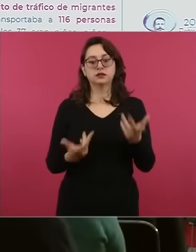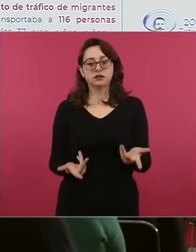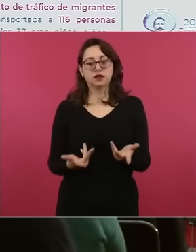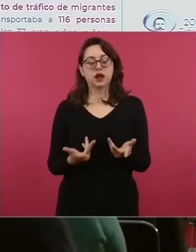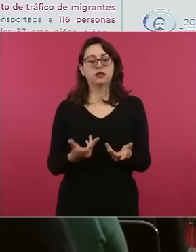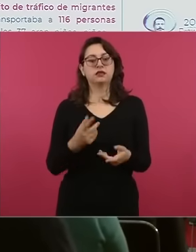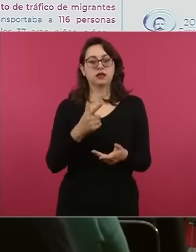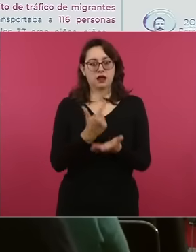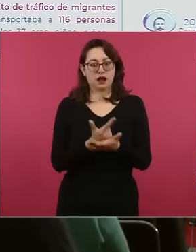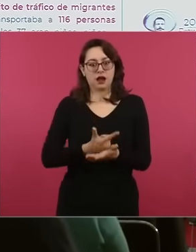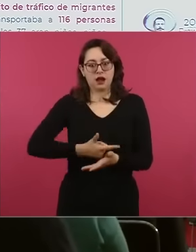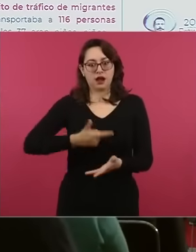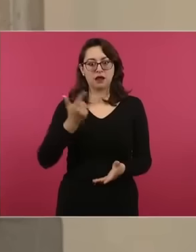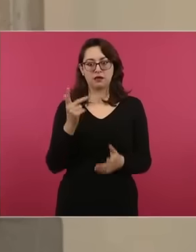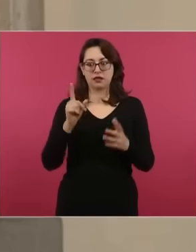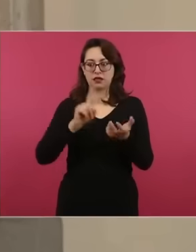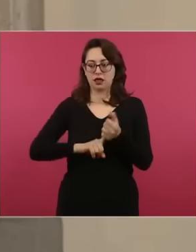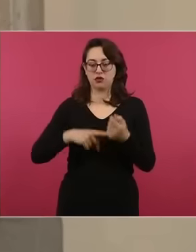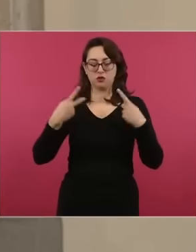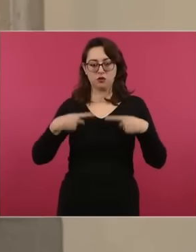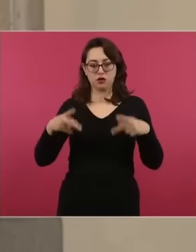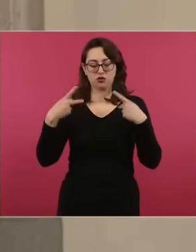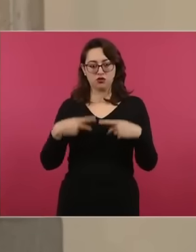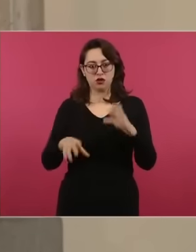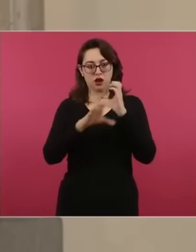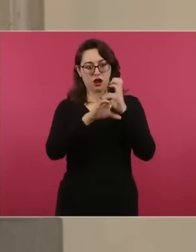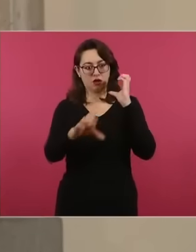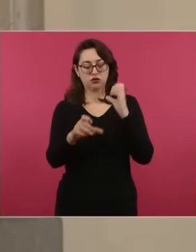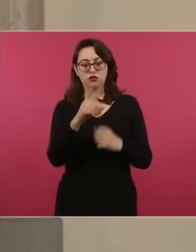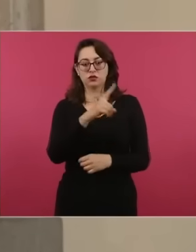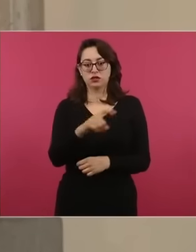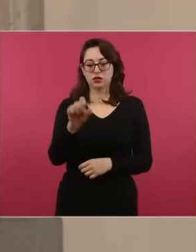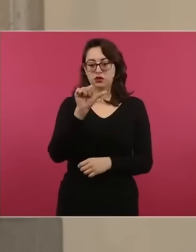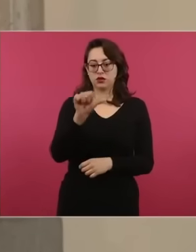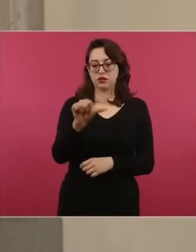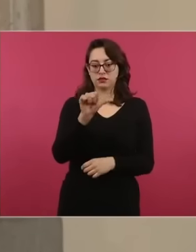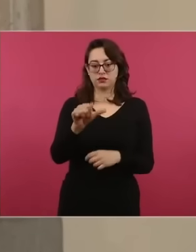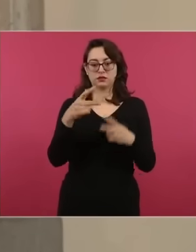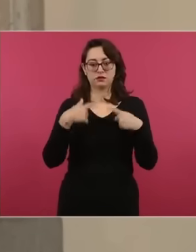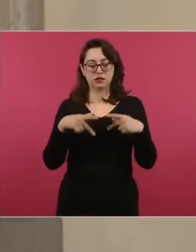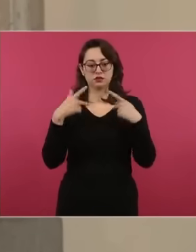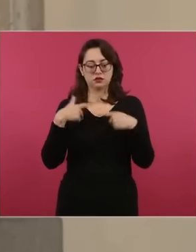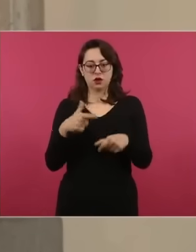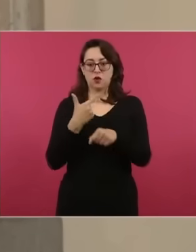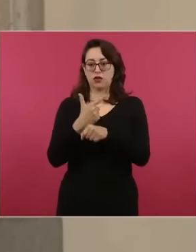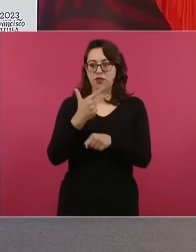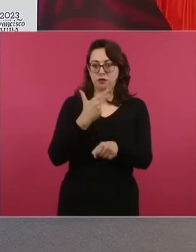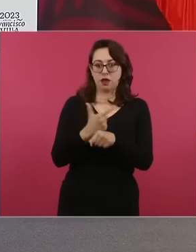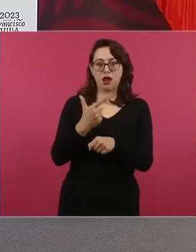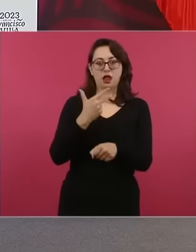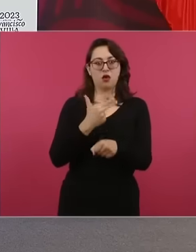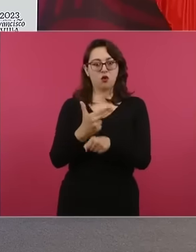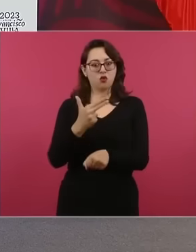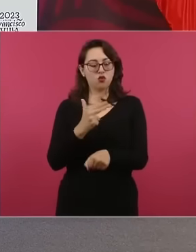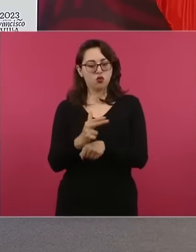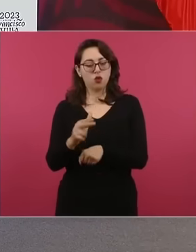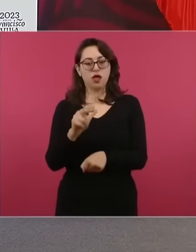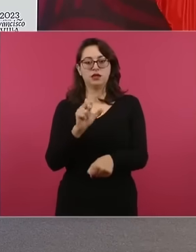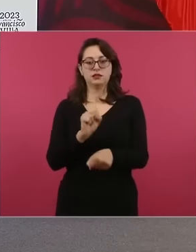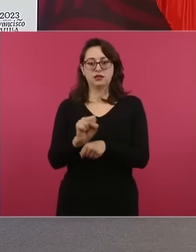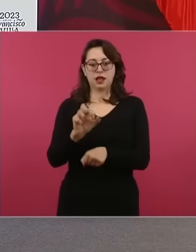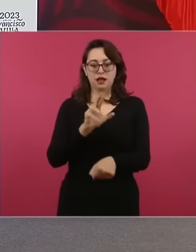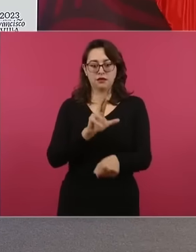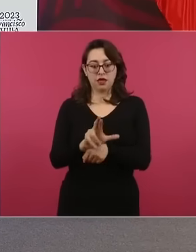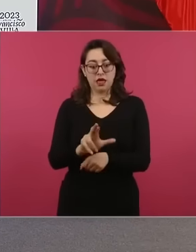un autobús transportaba a 116 personas originarias de Guatemala Honduras y El Salvador y de los cuales 37